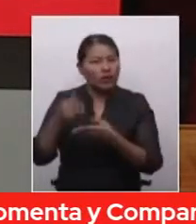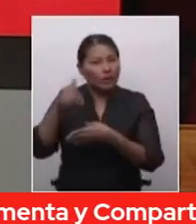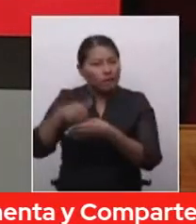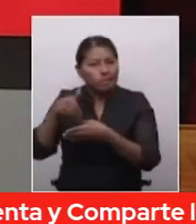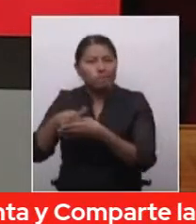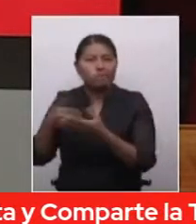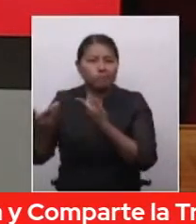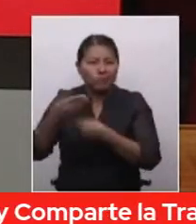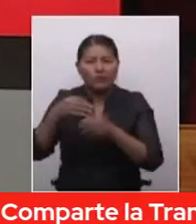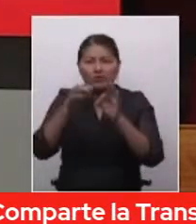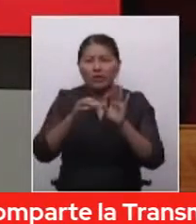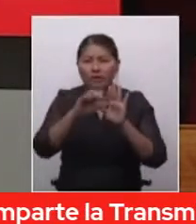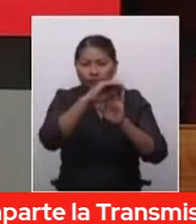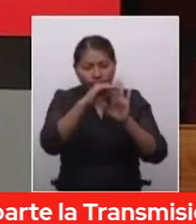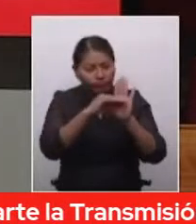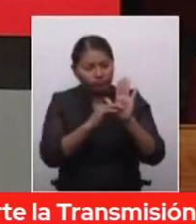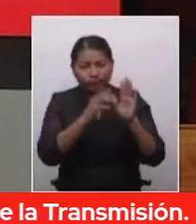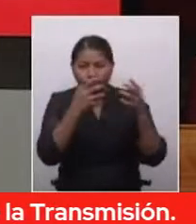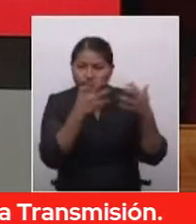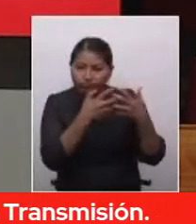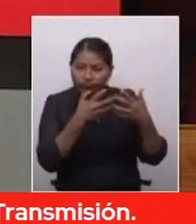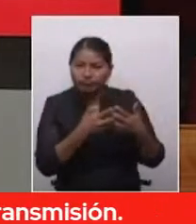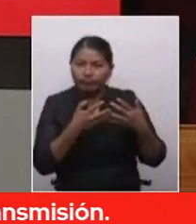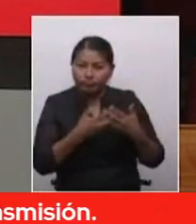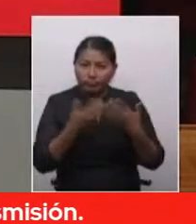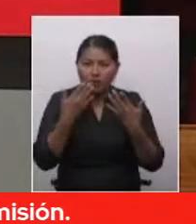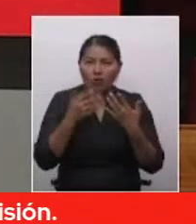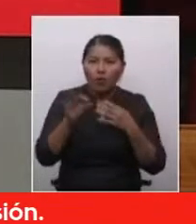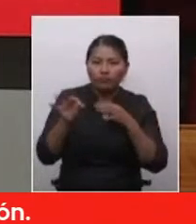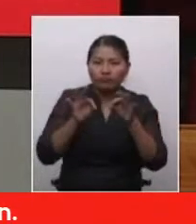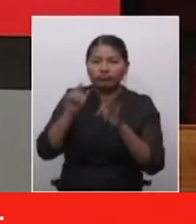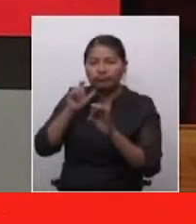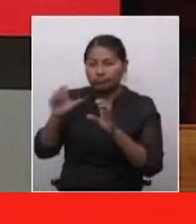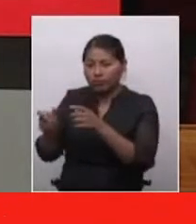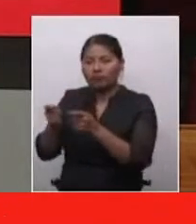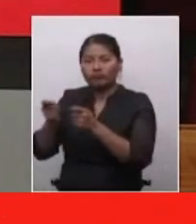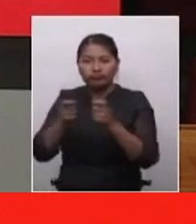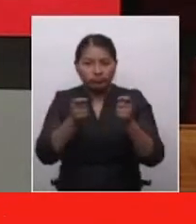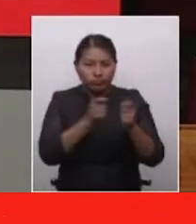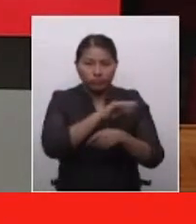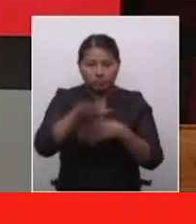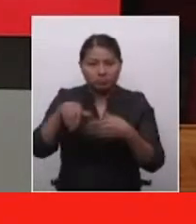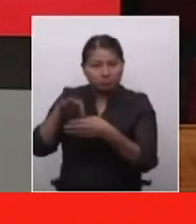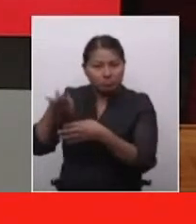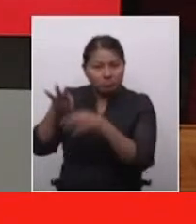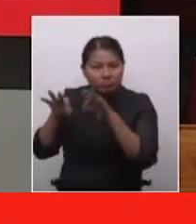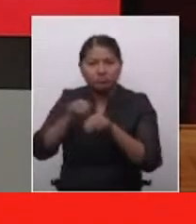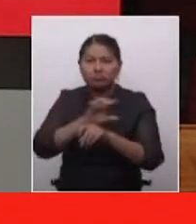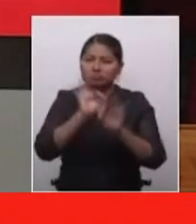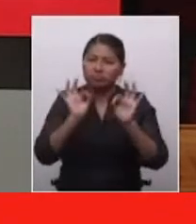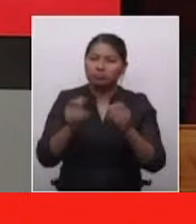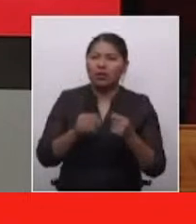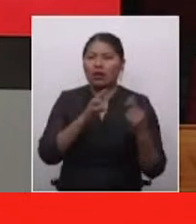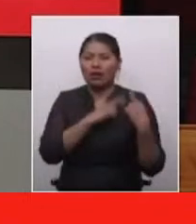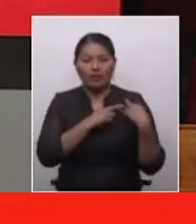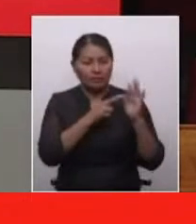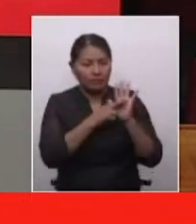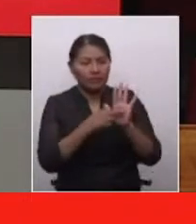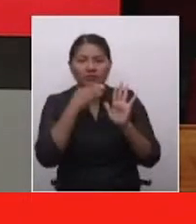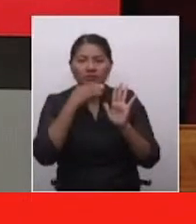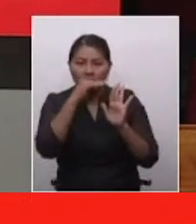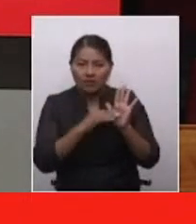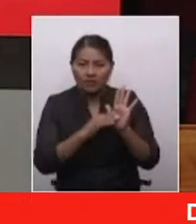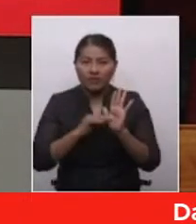relación al formato del debate y la elección de los moderadores en coordinación con los representantes de los partidos políticos.